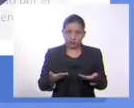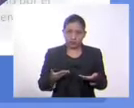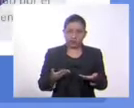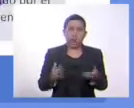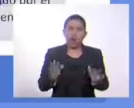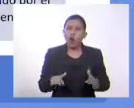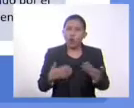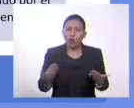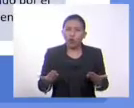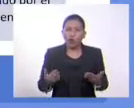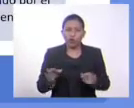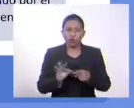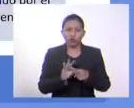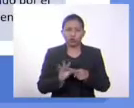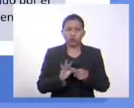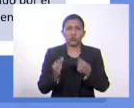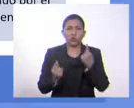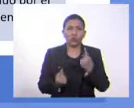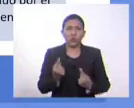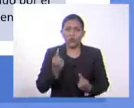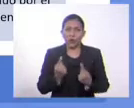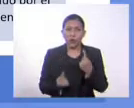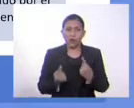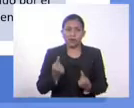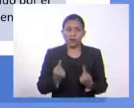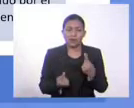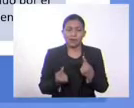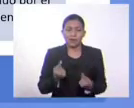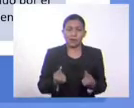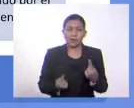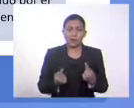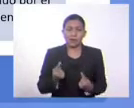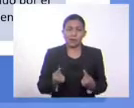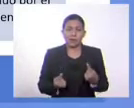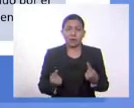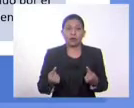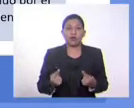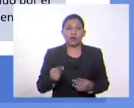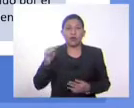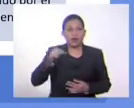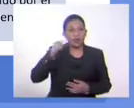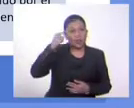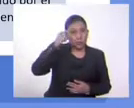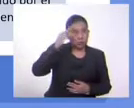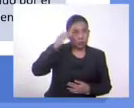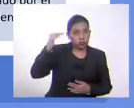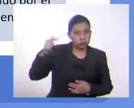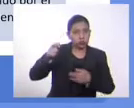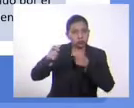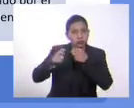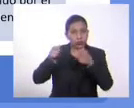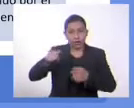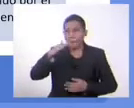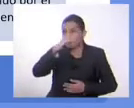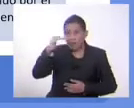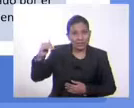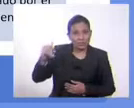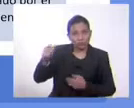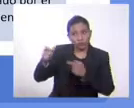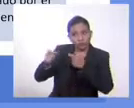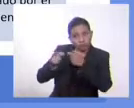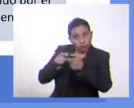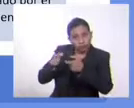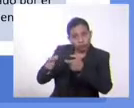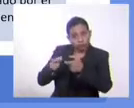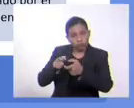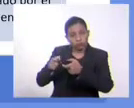las políticas de administración del país. Okay. Pero además tiene como parte de sus funciones la representación del